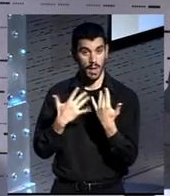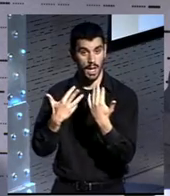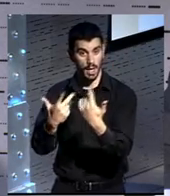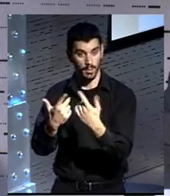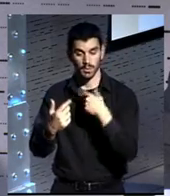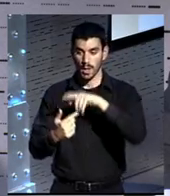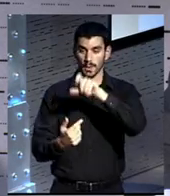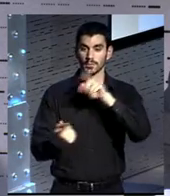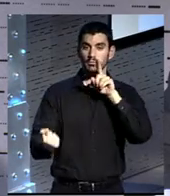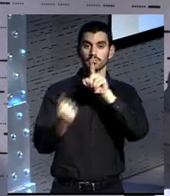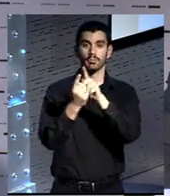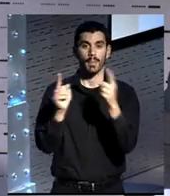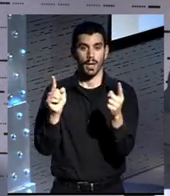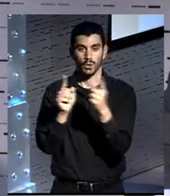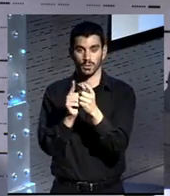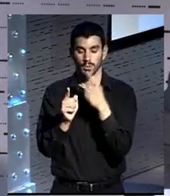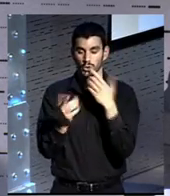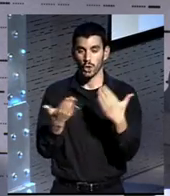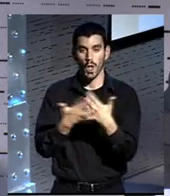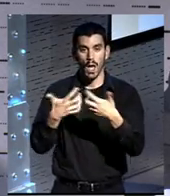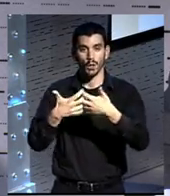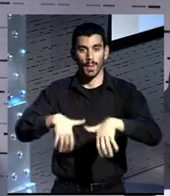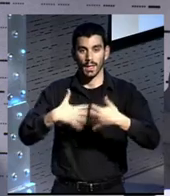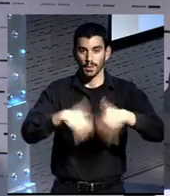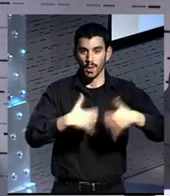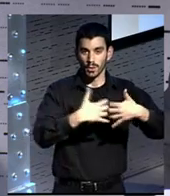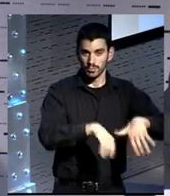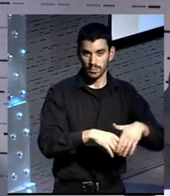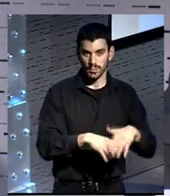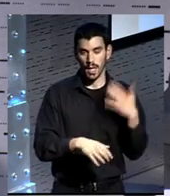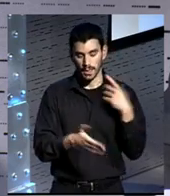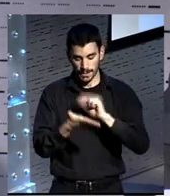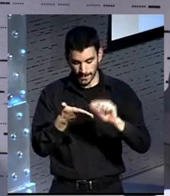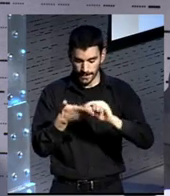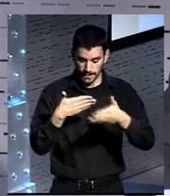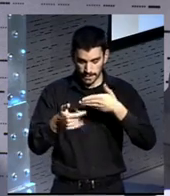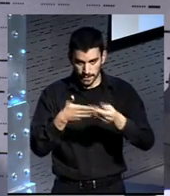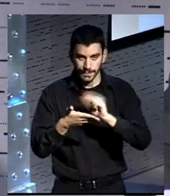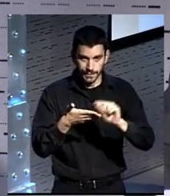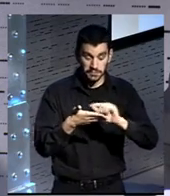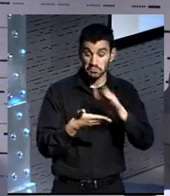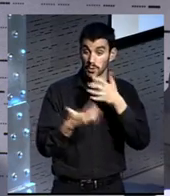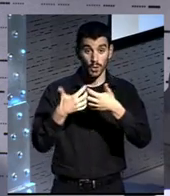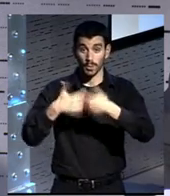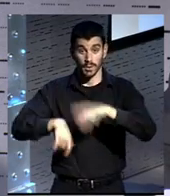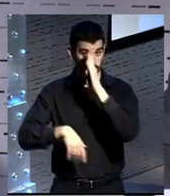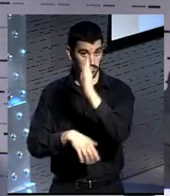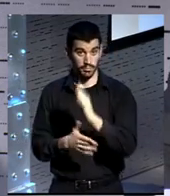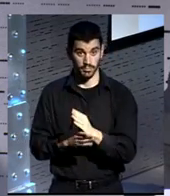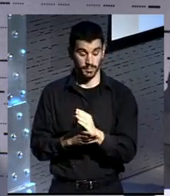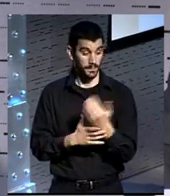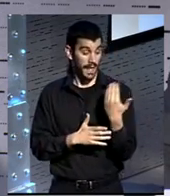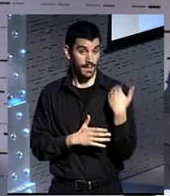al cliente, porque vamos a ser capaces de automatizar más cantidad de tareas. El otro día anunciamos que estamos en las oficinas de